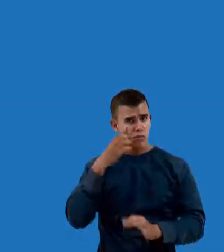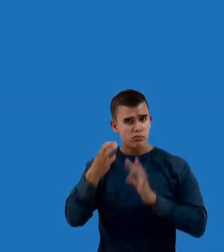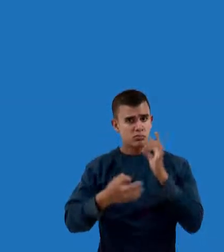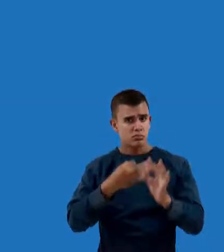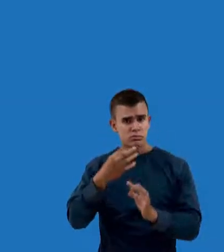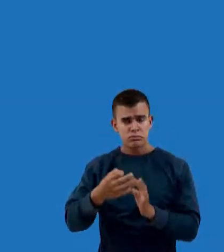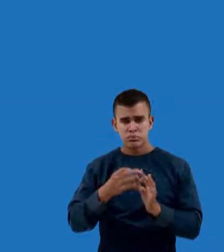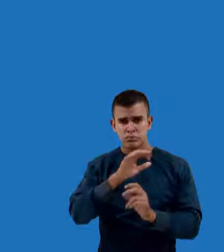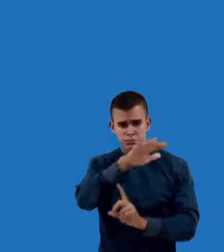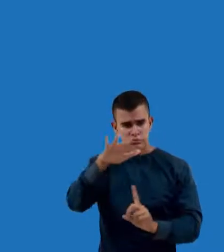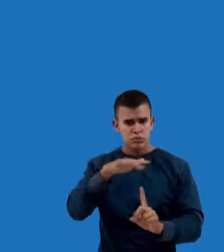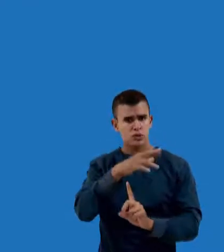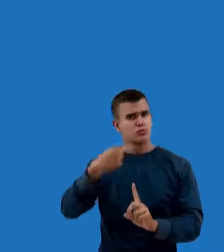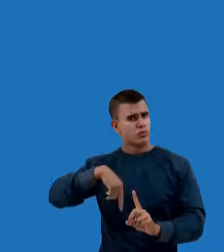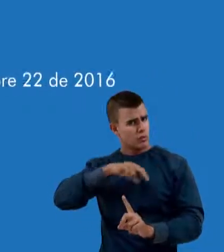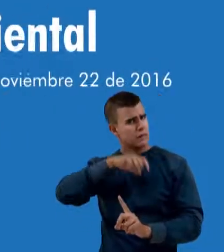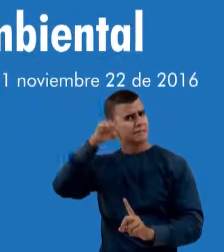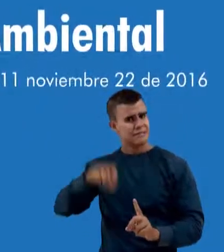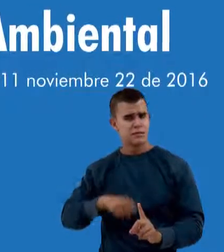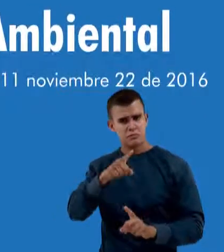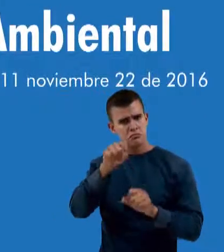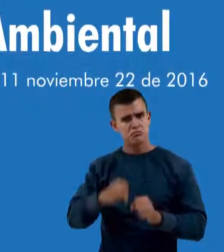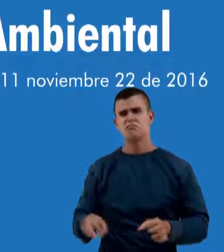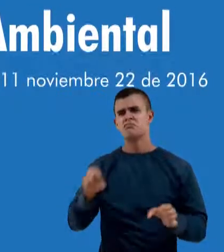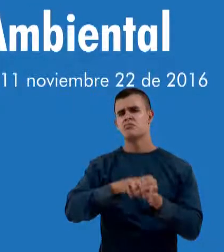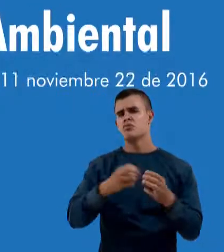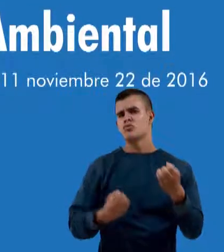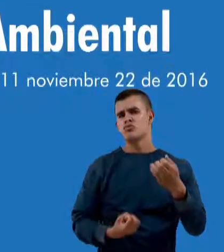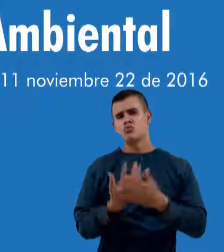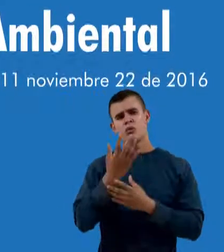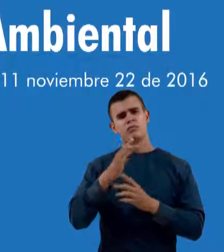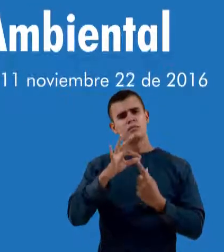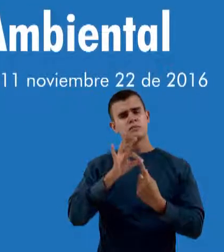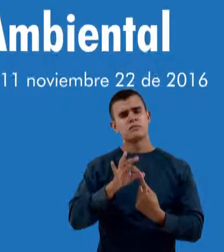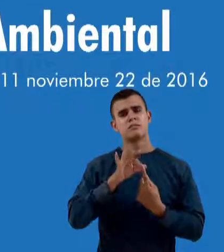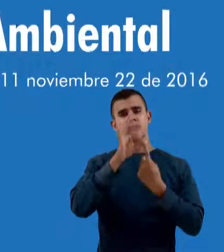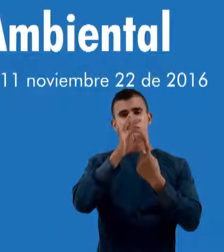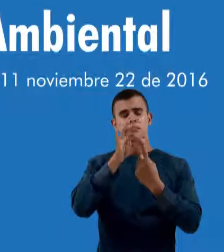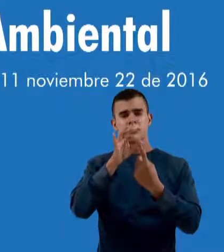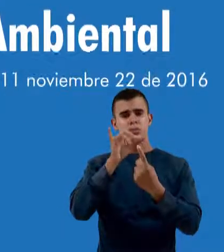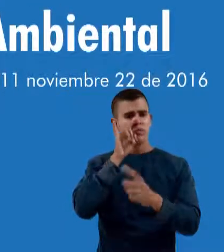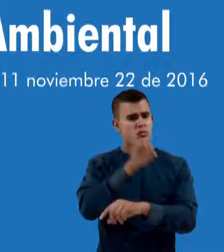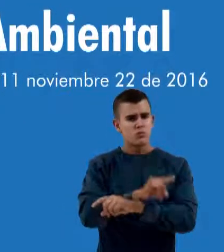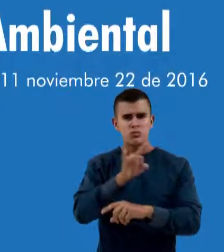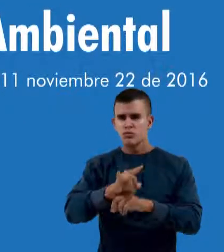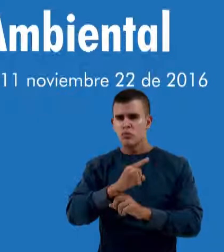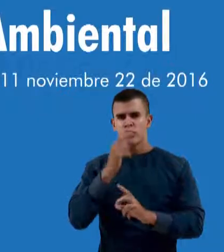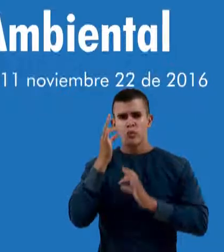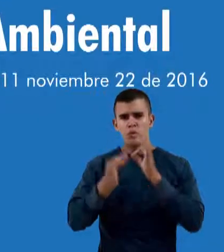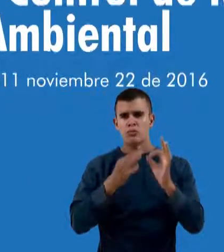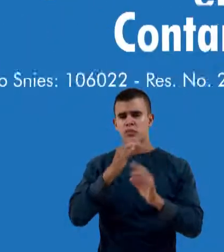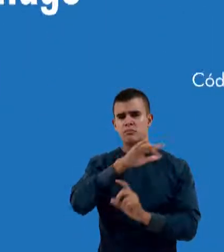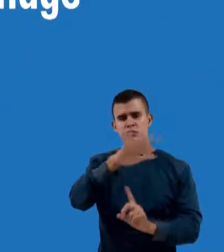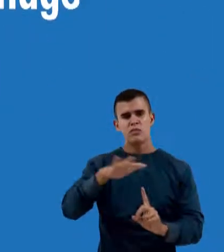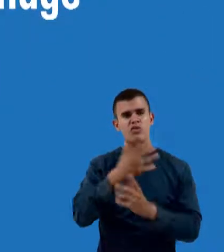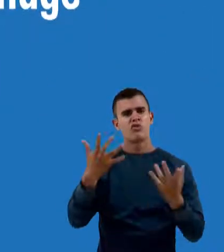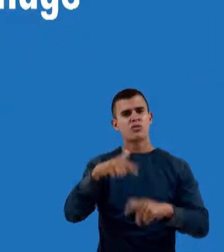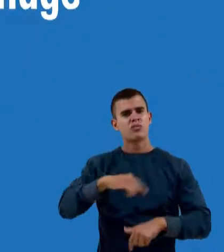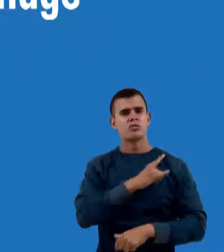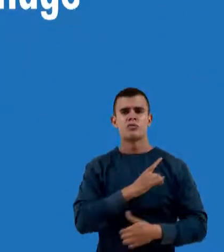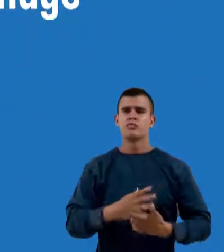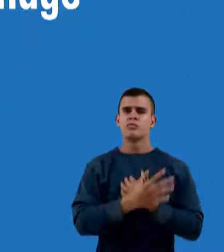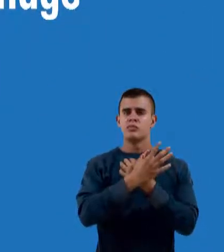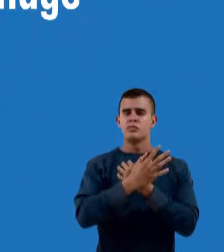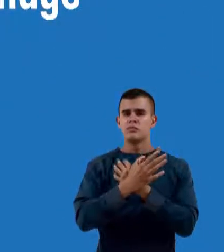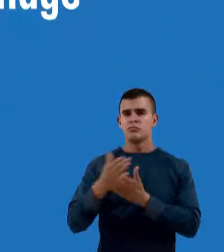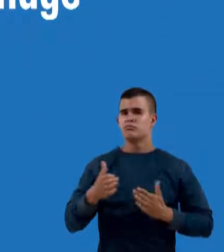Controlar y prevenir el impacto ambiental es tarea de todos. Inscríbete en la nueva especialización en control de la contaminación ambiental de la Universidad Santiago de Cali. La ruta más